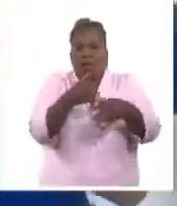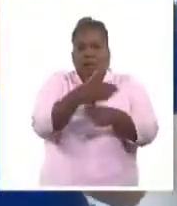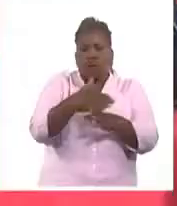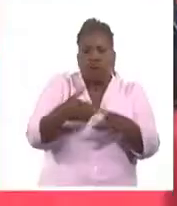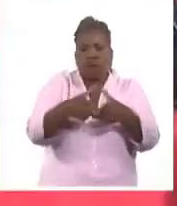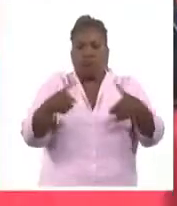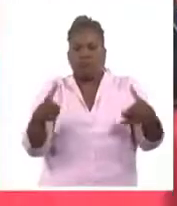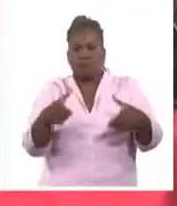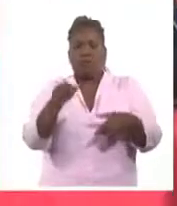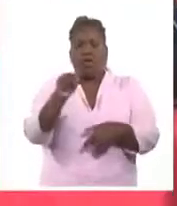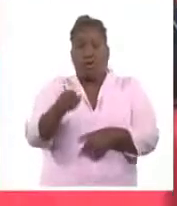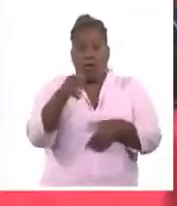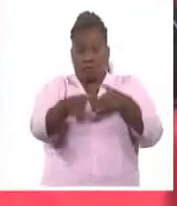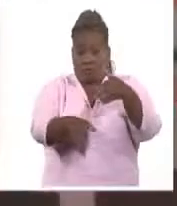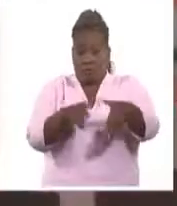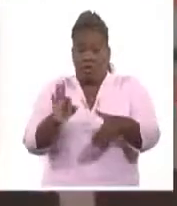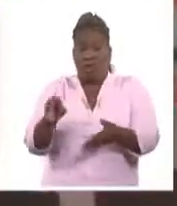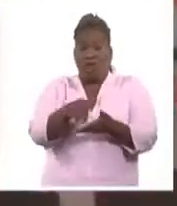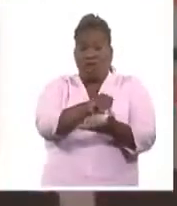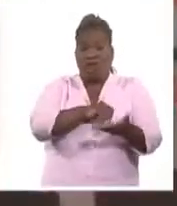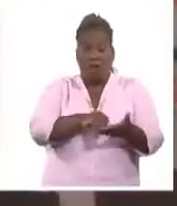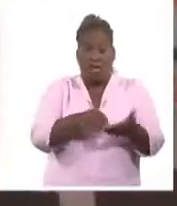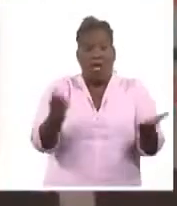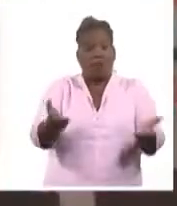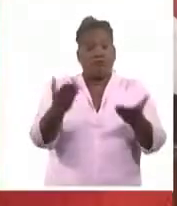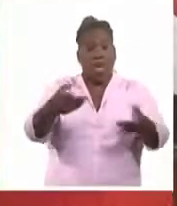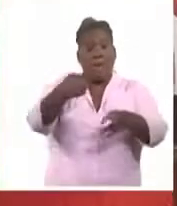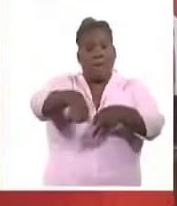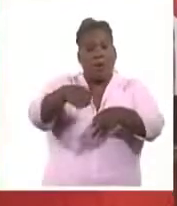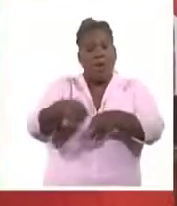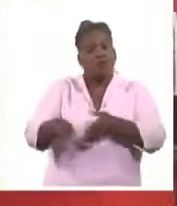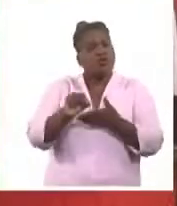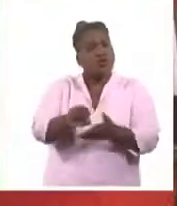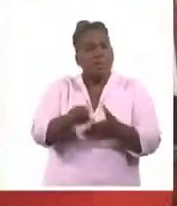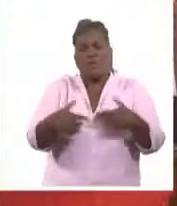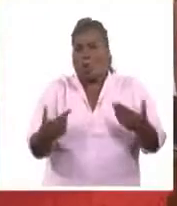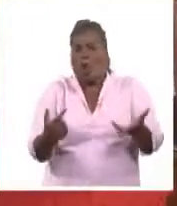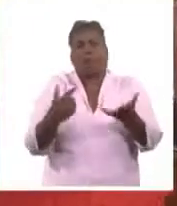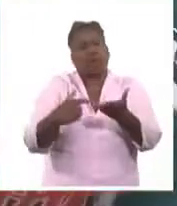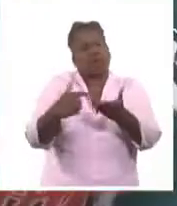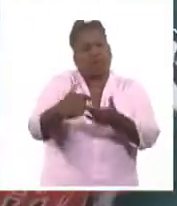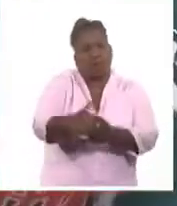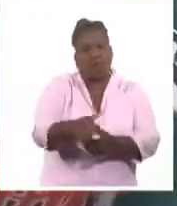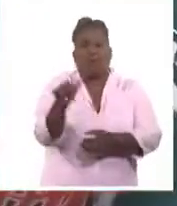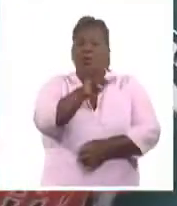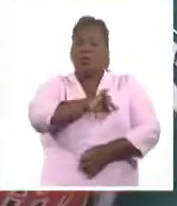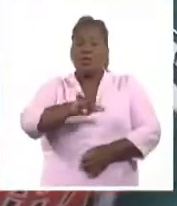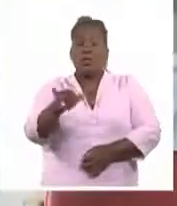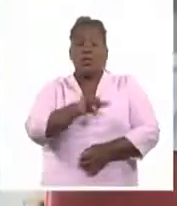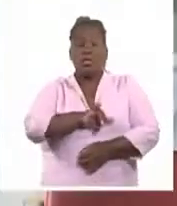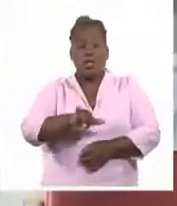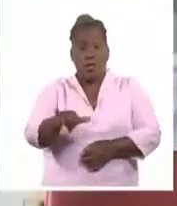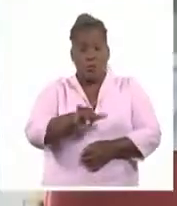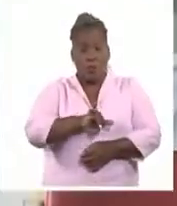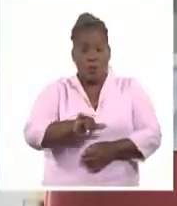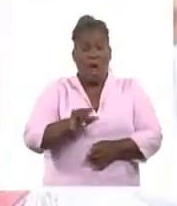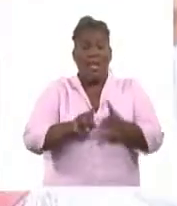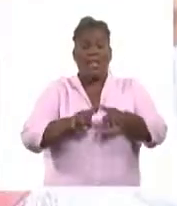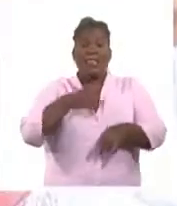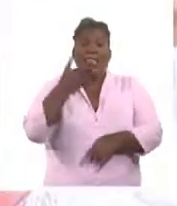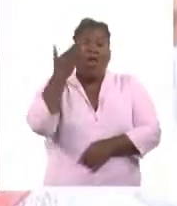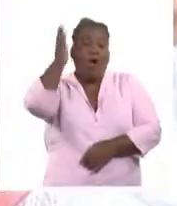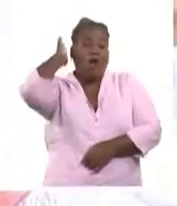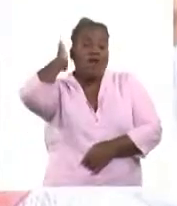al recinto ferial de exposiciones para promover sus productos y servicios. De forma paralela se sumaron sesiones teóricas